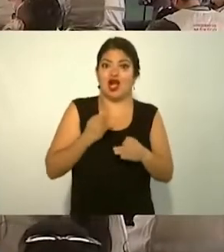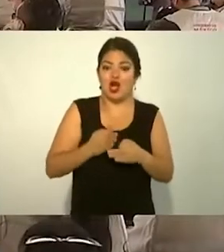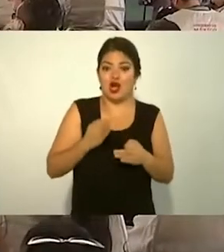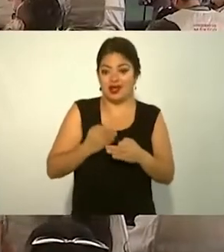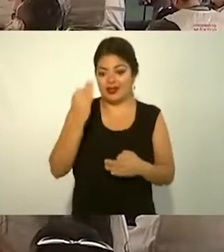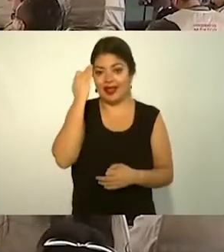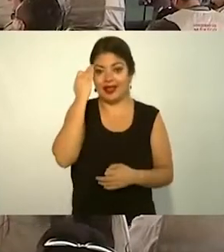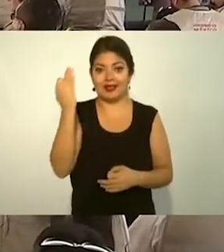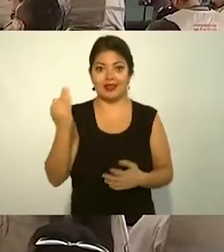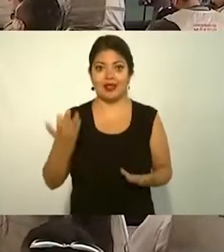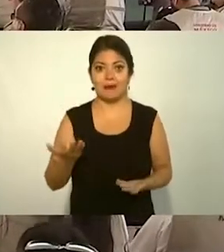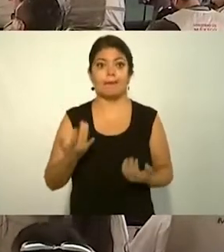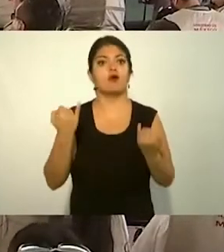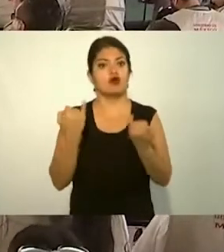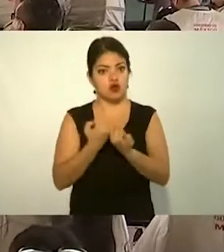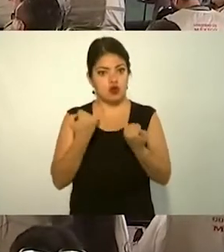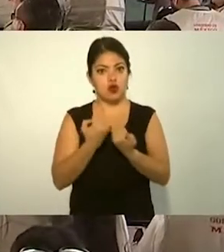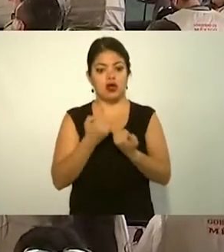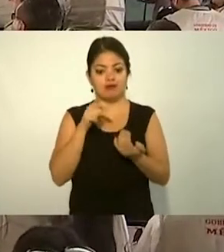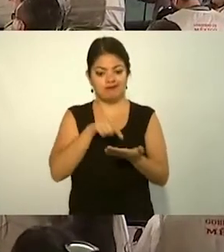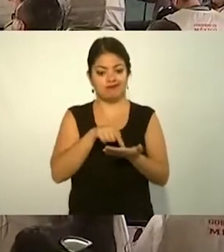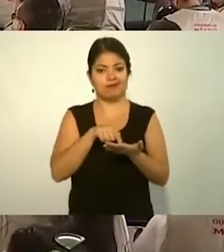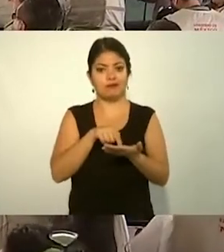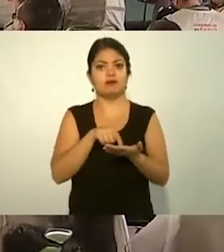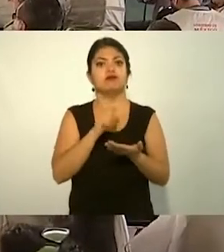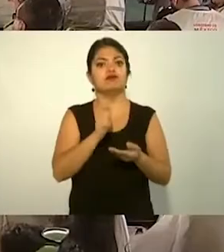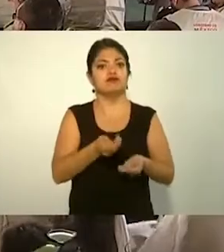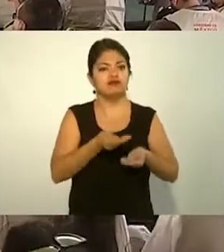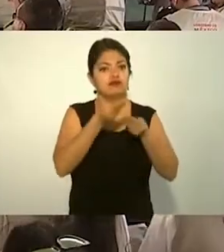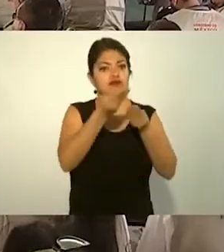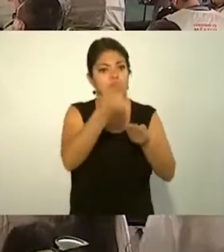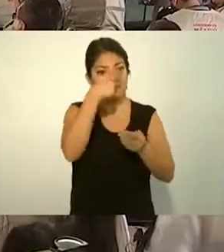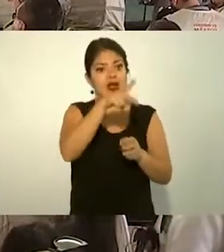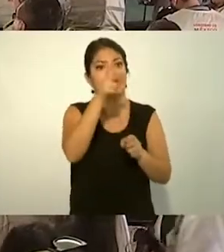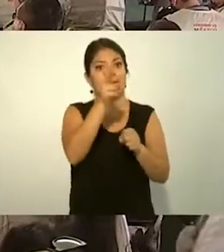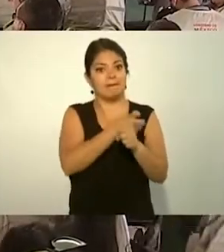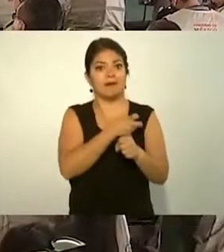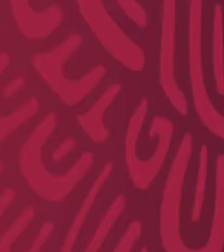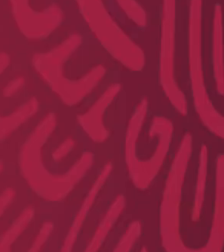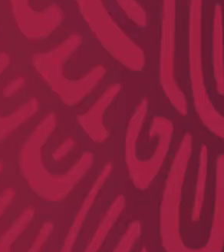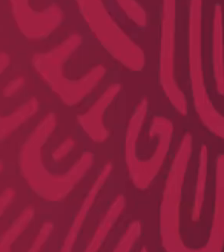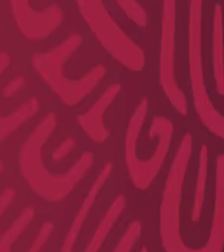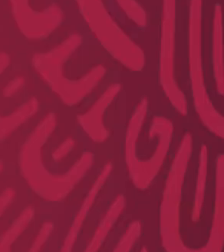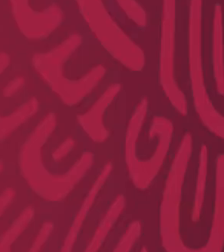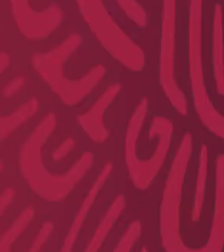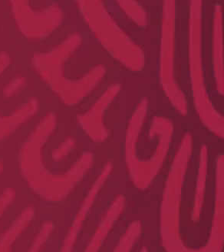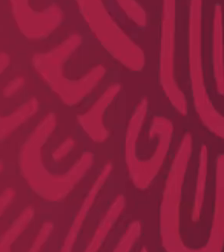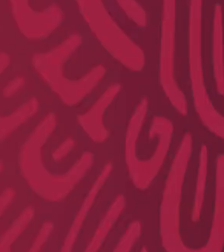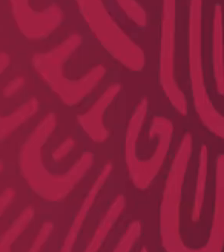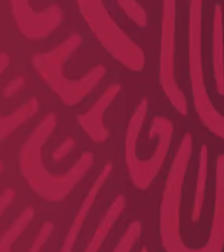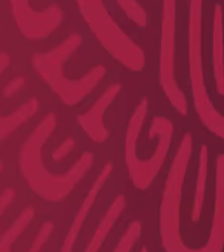y convocándolos para que sembremos.